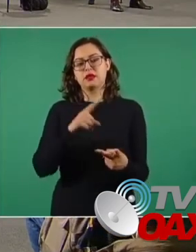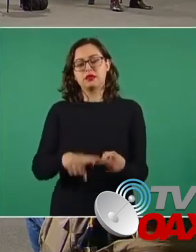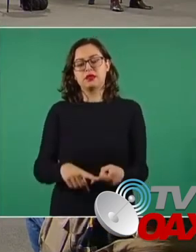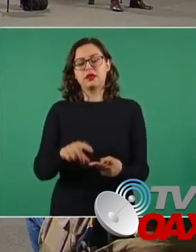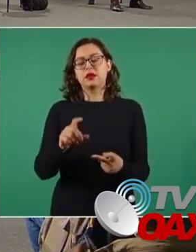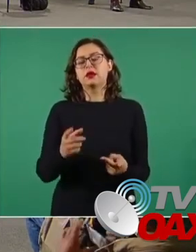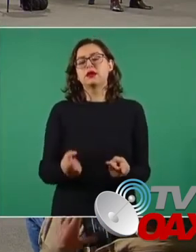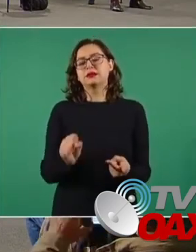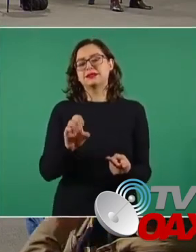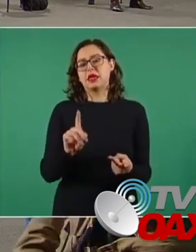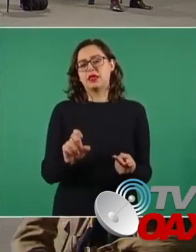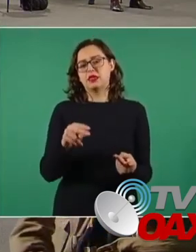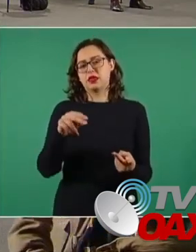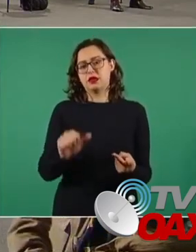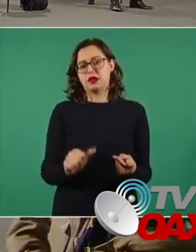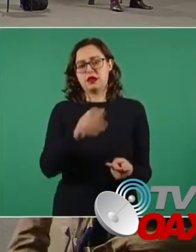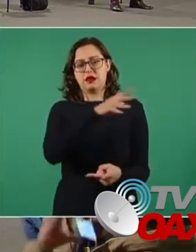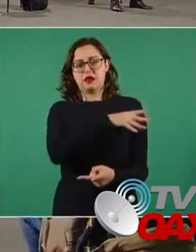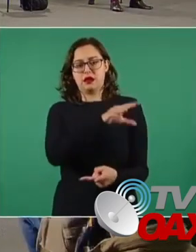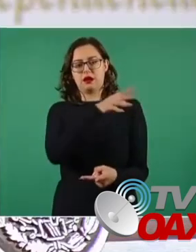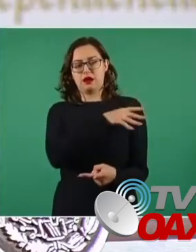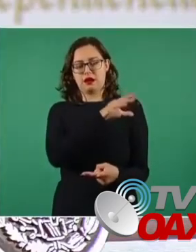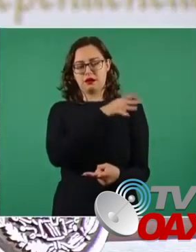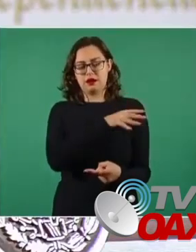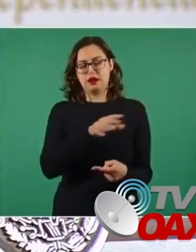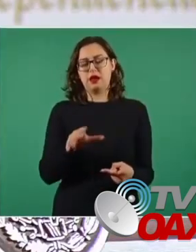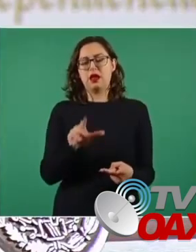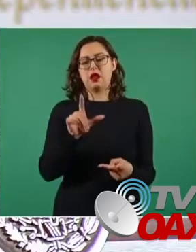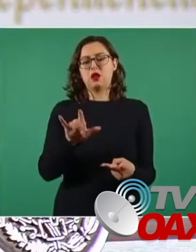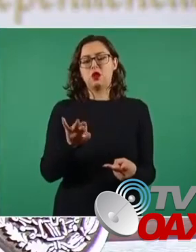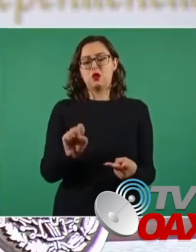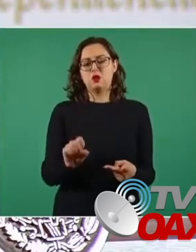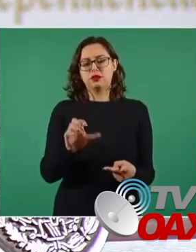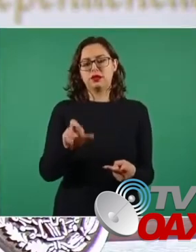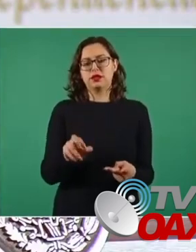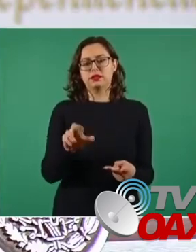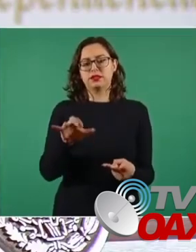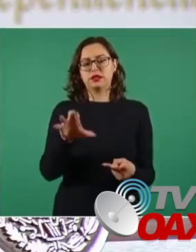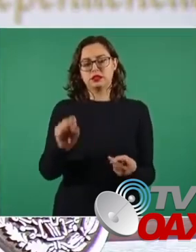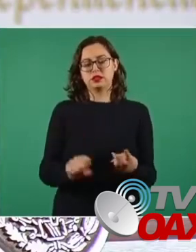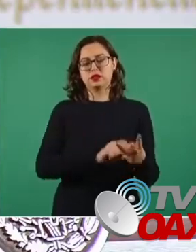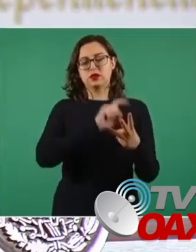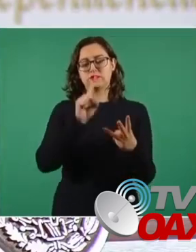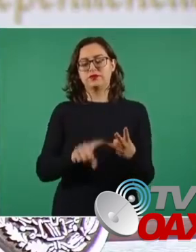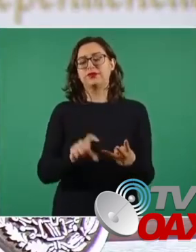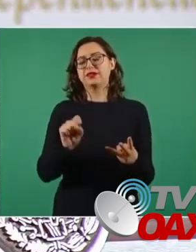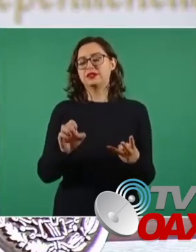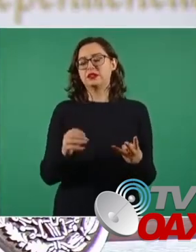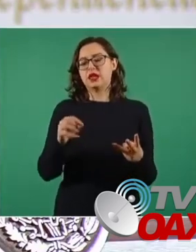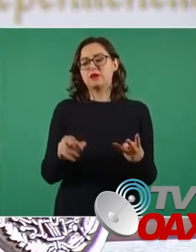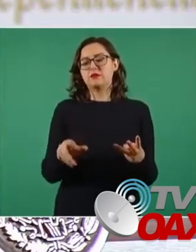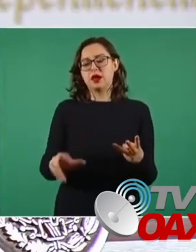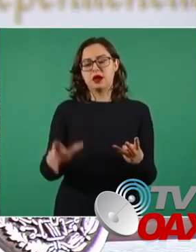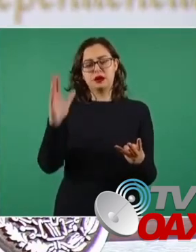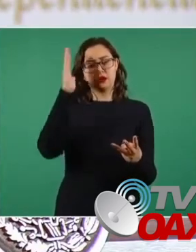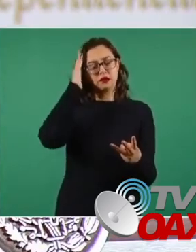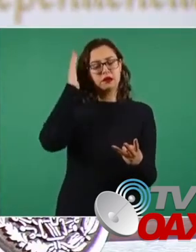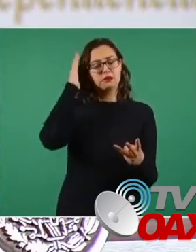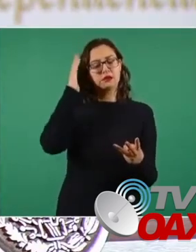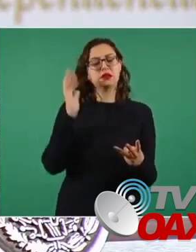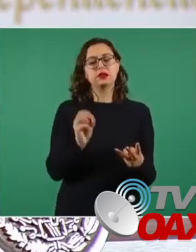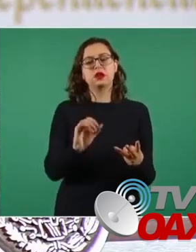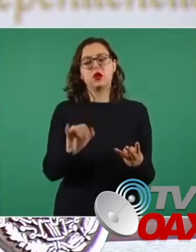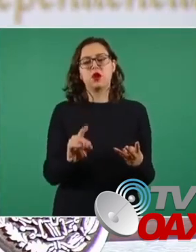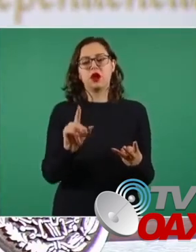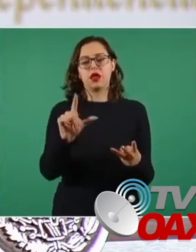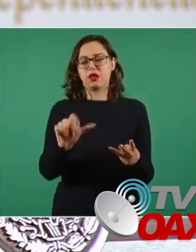de la Sedena y con el almirante secretario Rafael Ojeda de Marina para enviar de inmediato